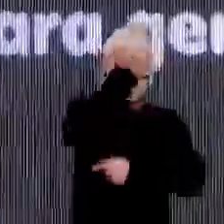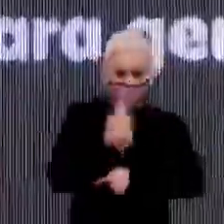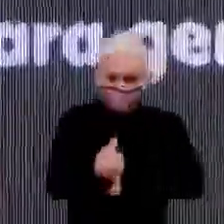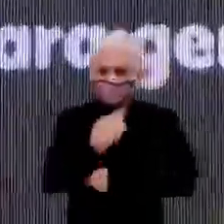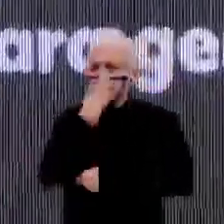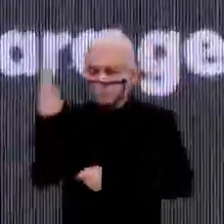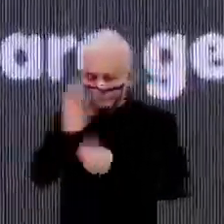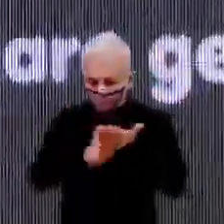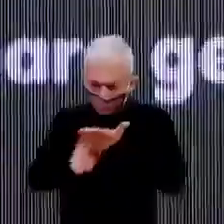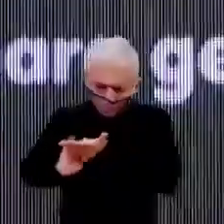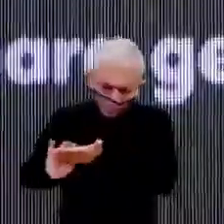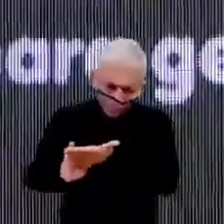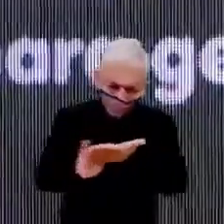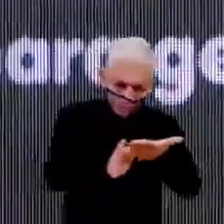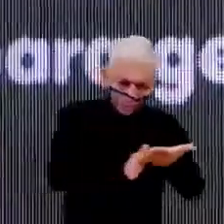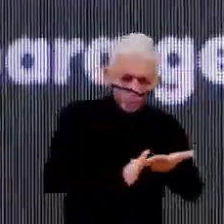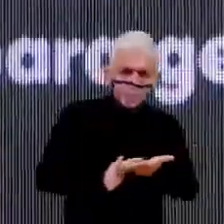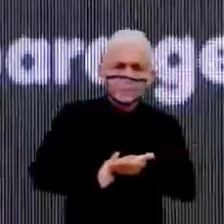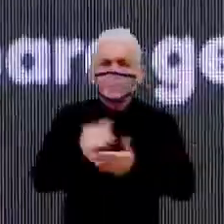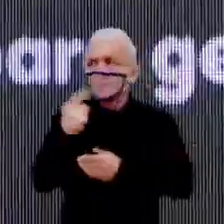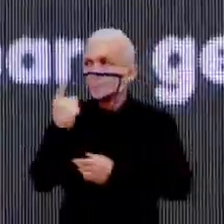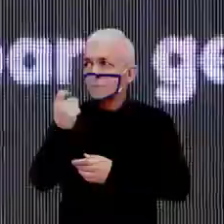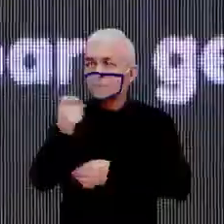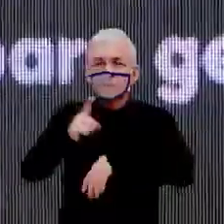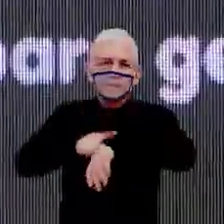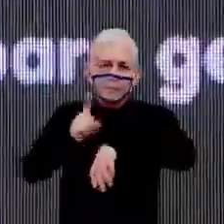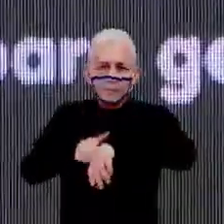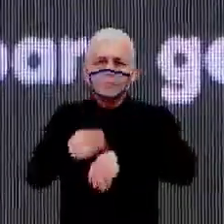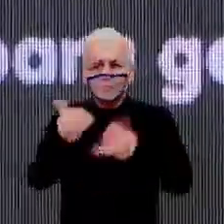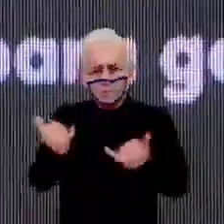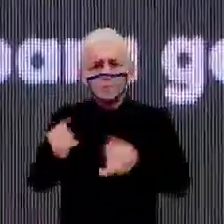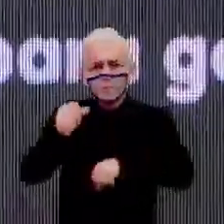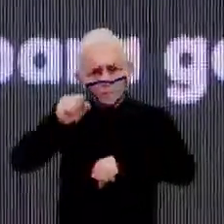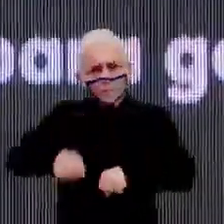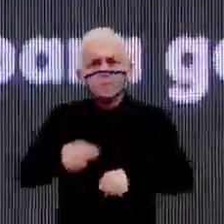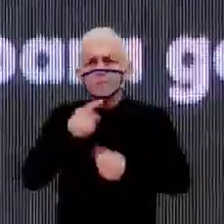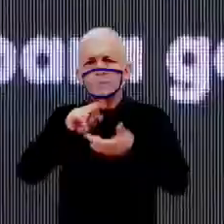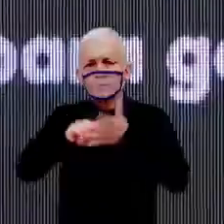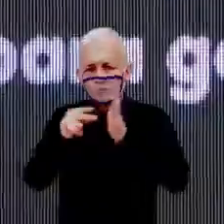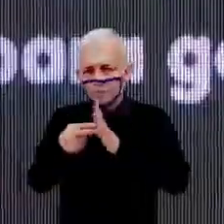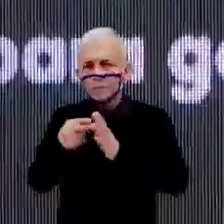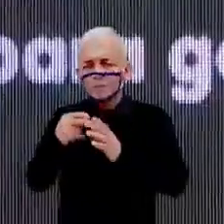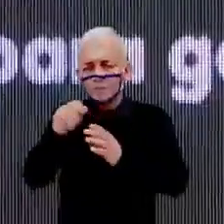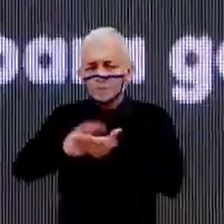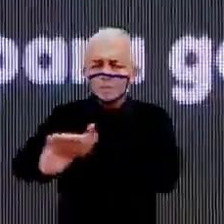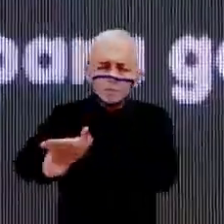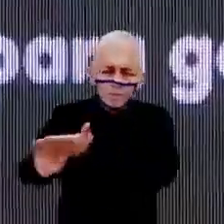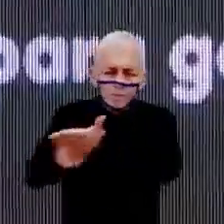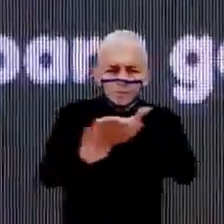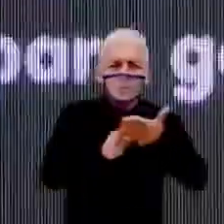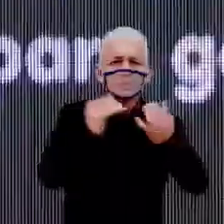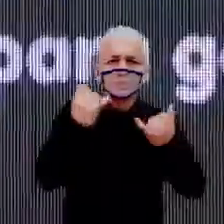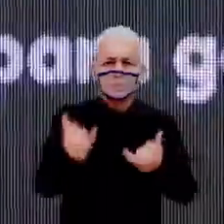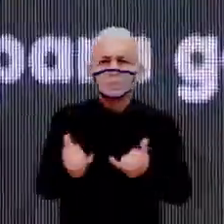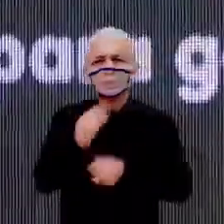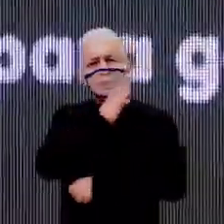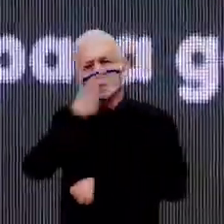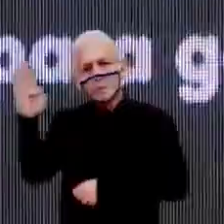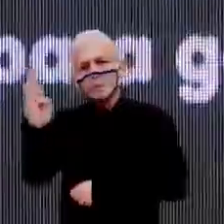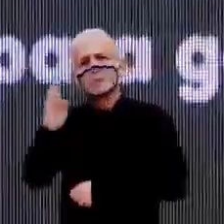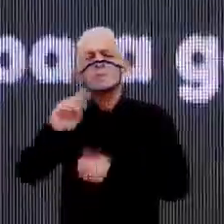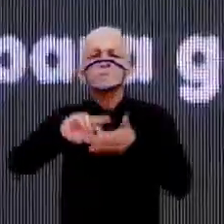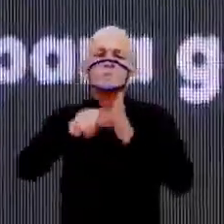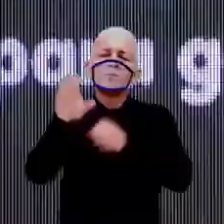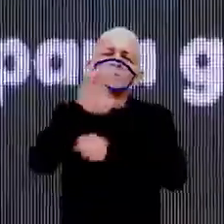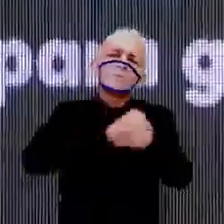lo interesante es lo siguiente: aún estamos a tiempo. Es decir, podemos modificar el camino para que Barranquilla sea